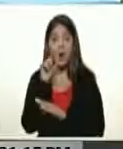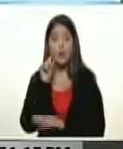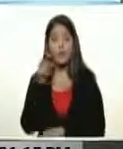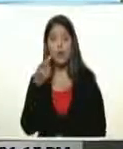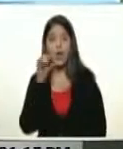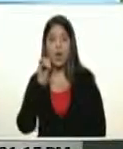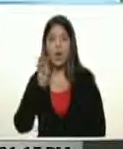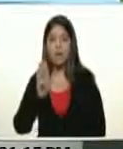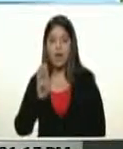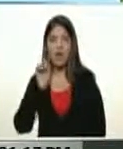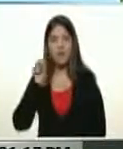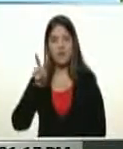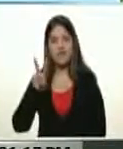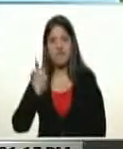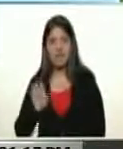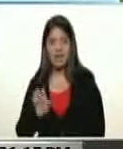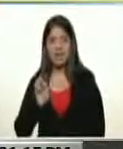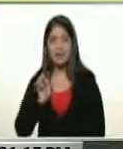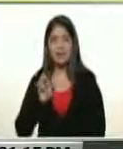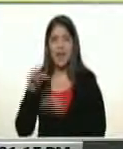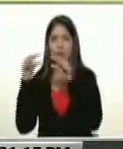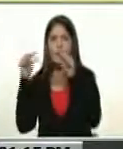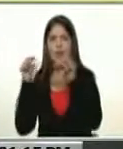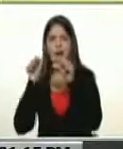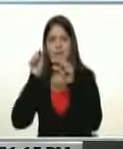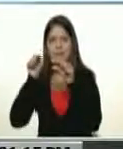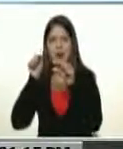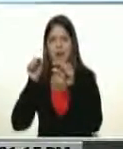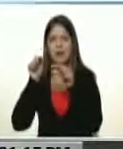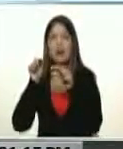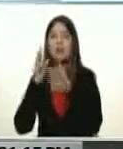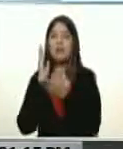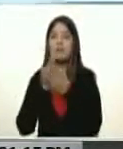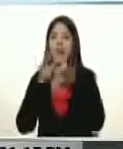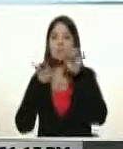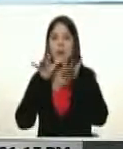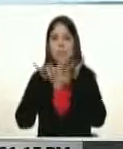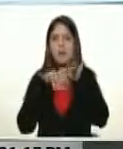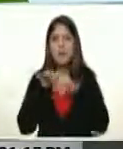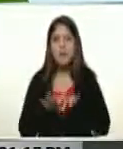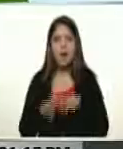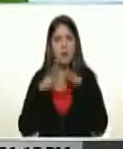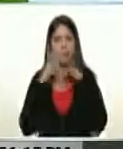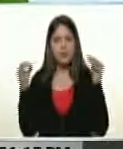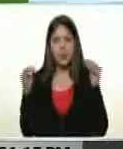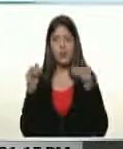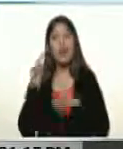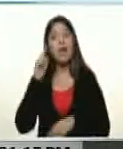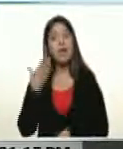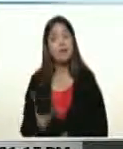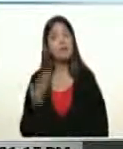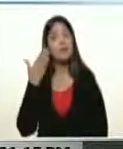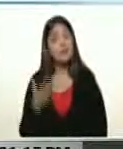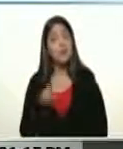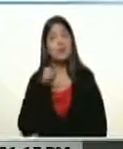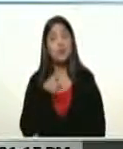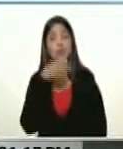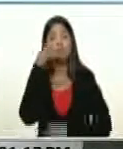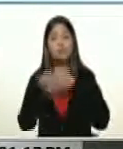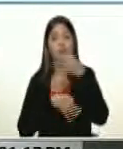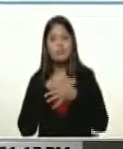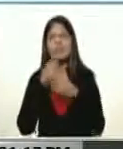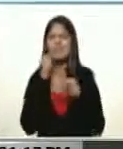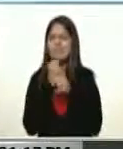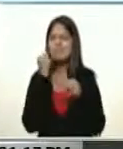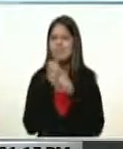www.misionarbol.gov.be, cliquear el botón de registro y llenar los campos solicitados. Es importante que especifique las